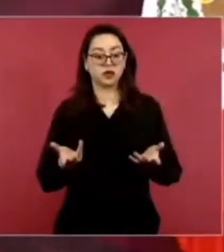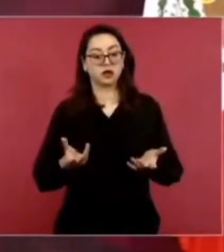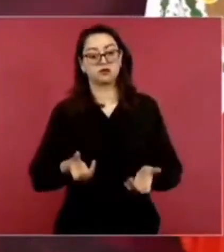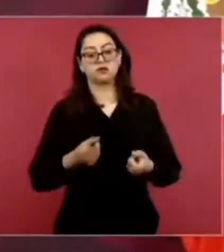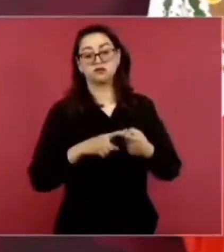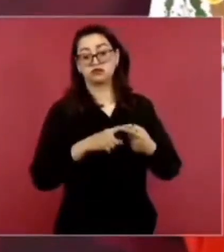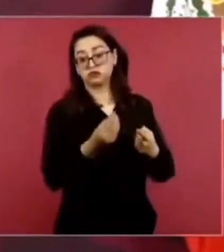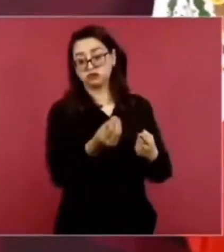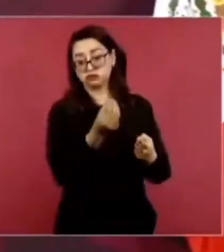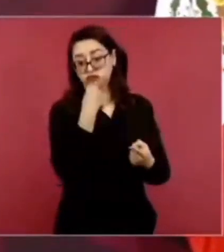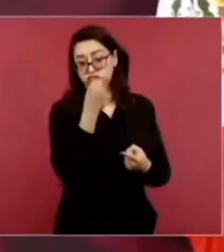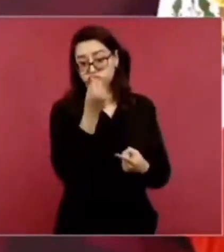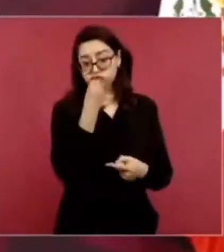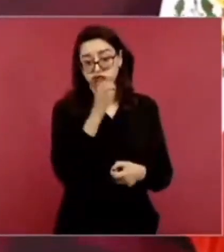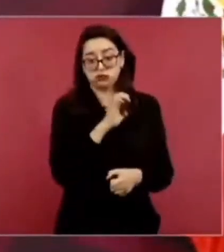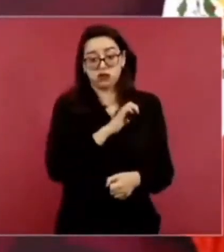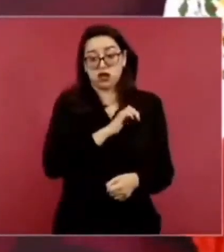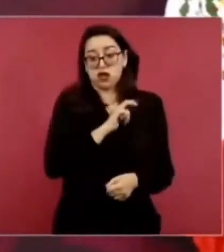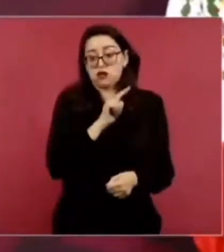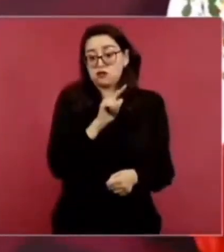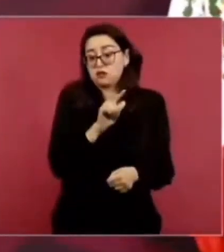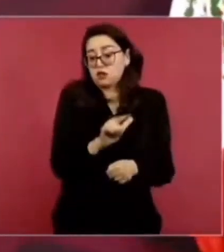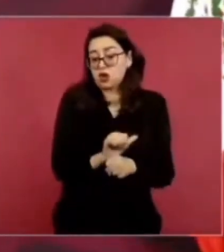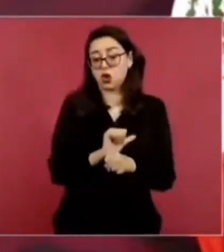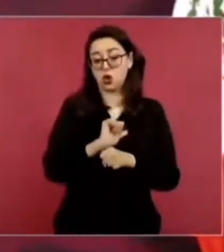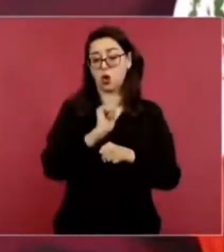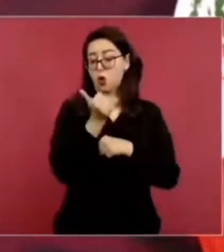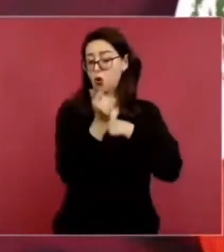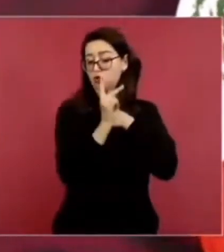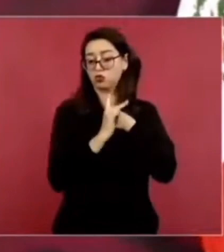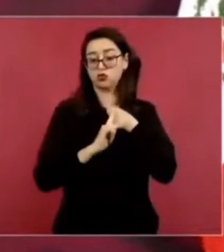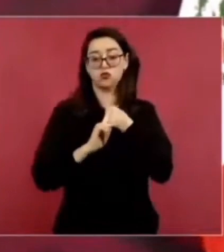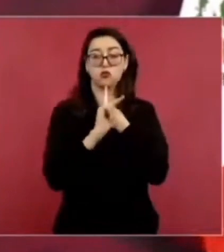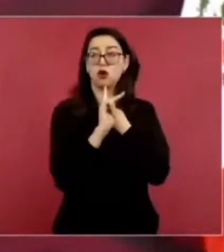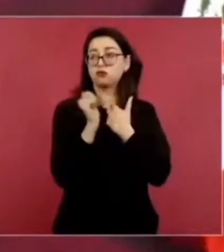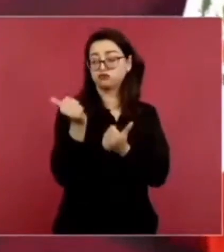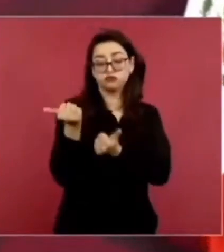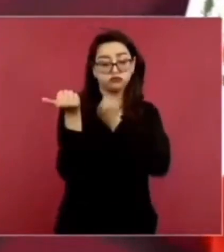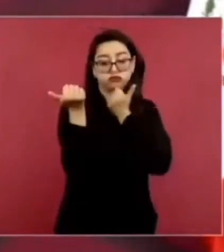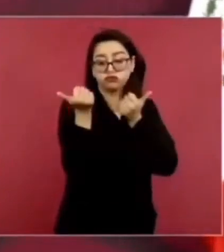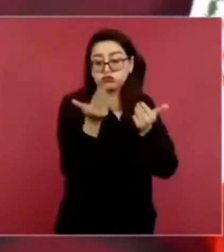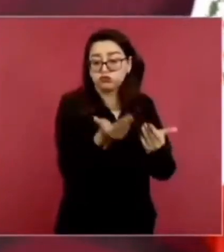Alimentación importada, especial.